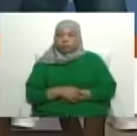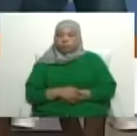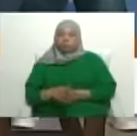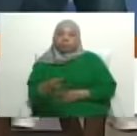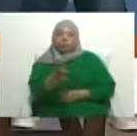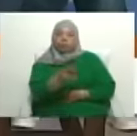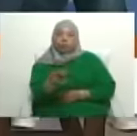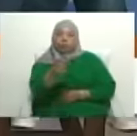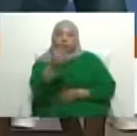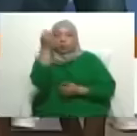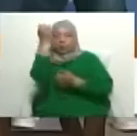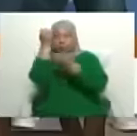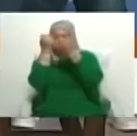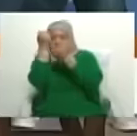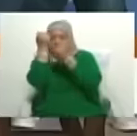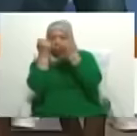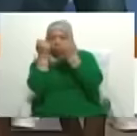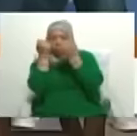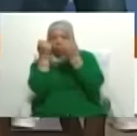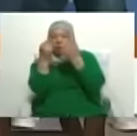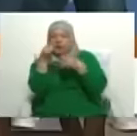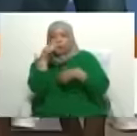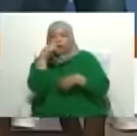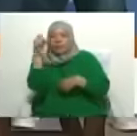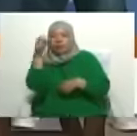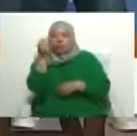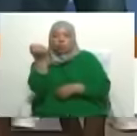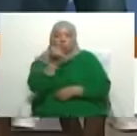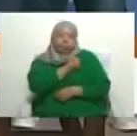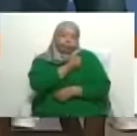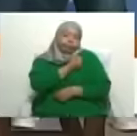buscar el secuestro y el homicidio, el magnicidio del presidente de la República.